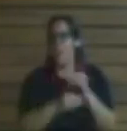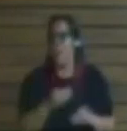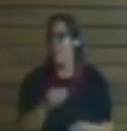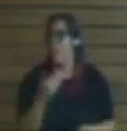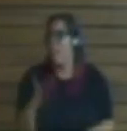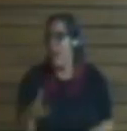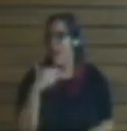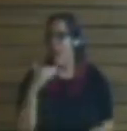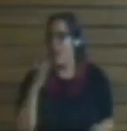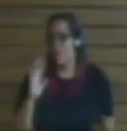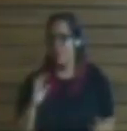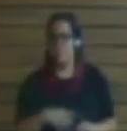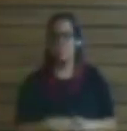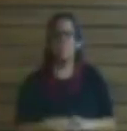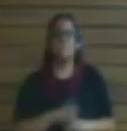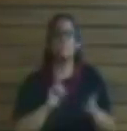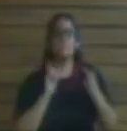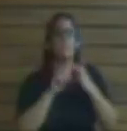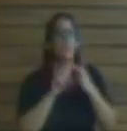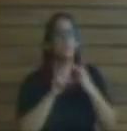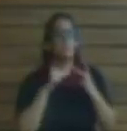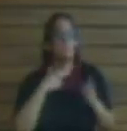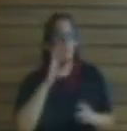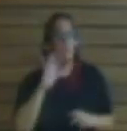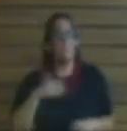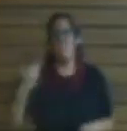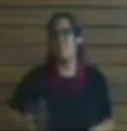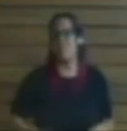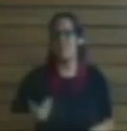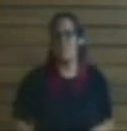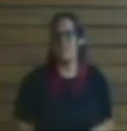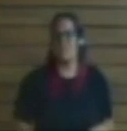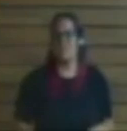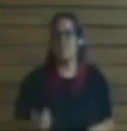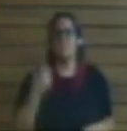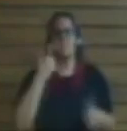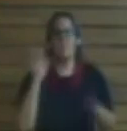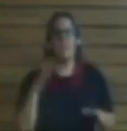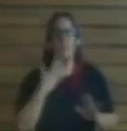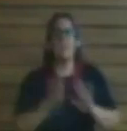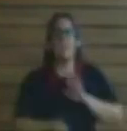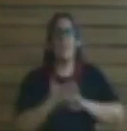está haciendo mal. Dos, que me parece importantísimo, fíjese,